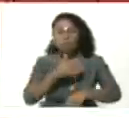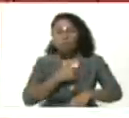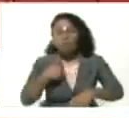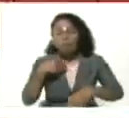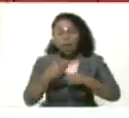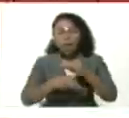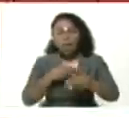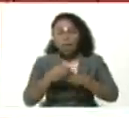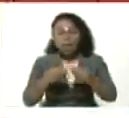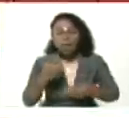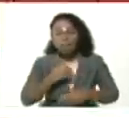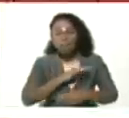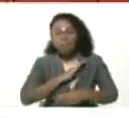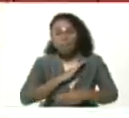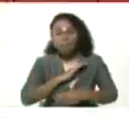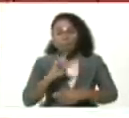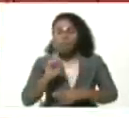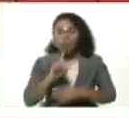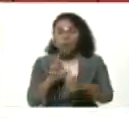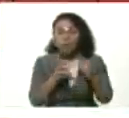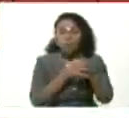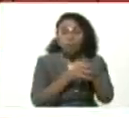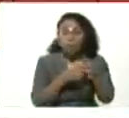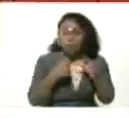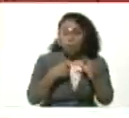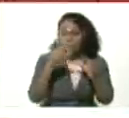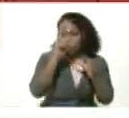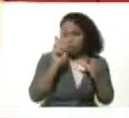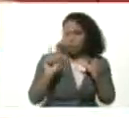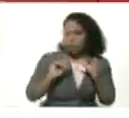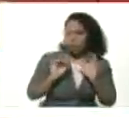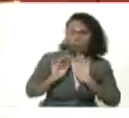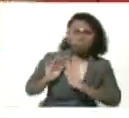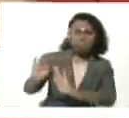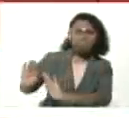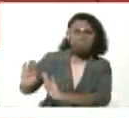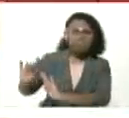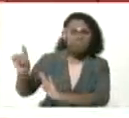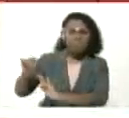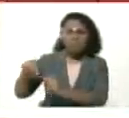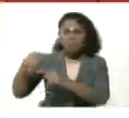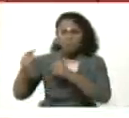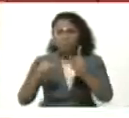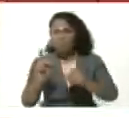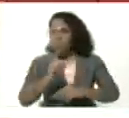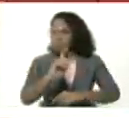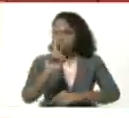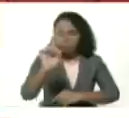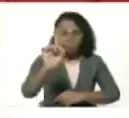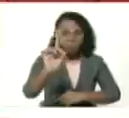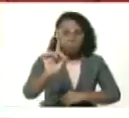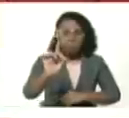por los candidatos nuestros. No es el sectarismo, no, yo soy del PSUV y no quiero saber nada de tal o de cual, no, no.